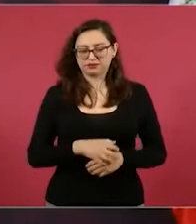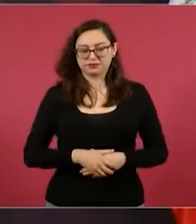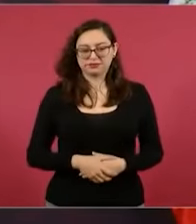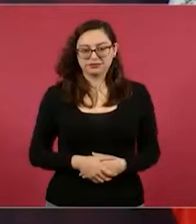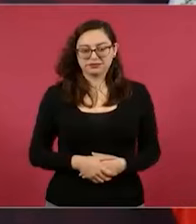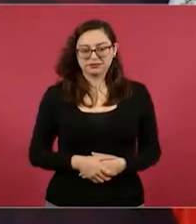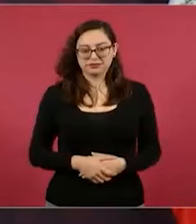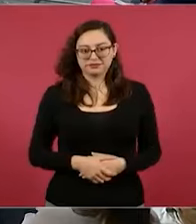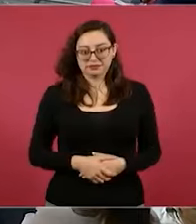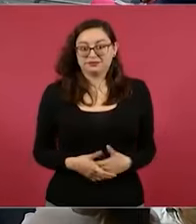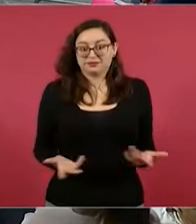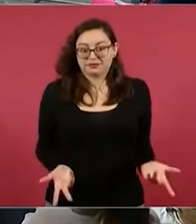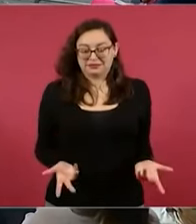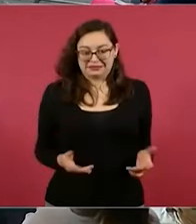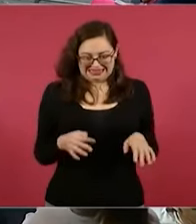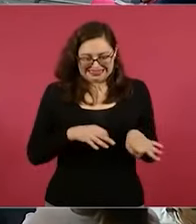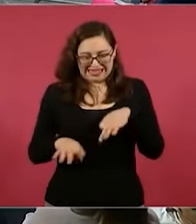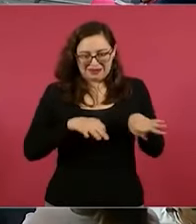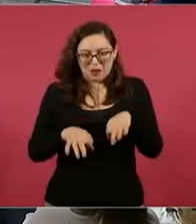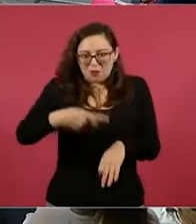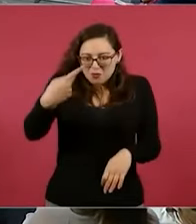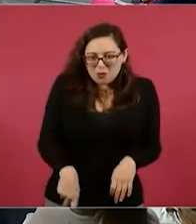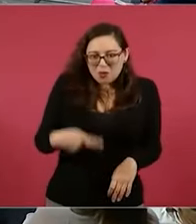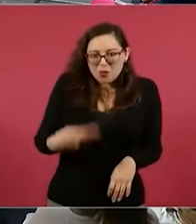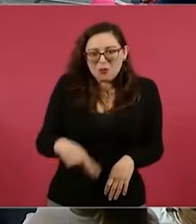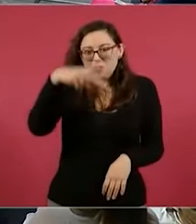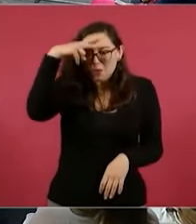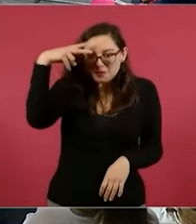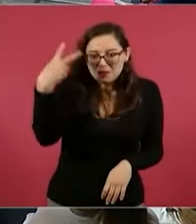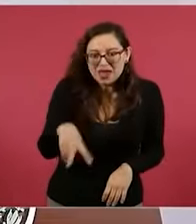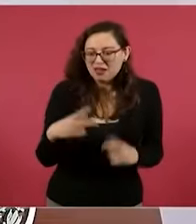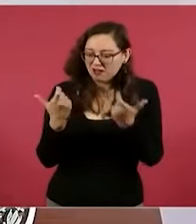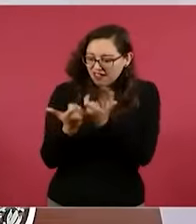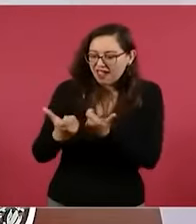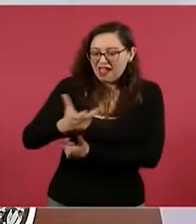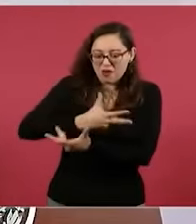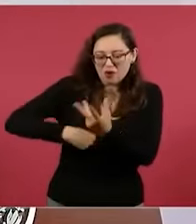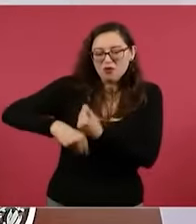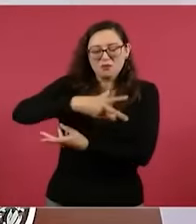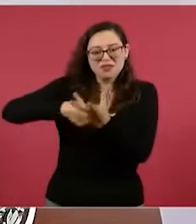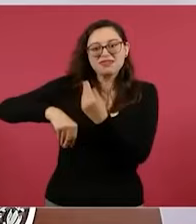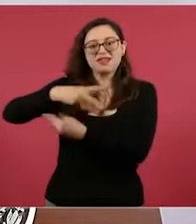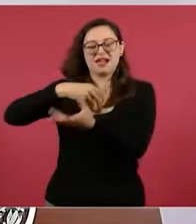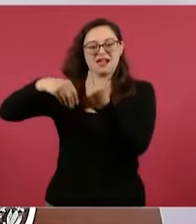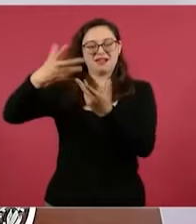Imagínense cuántos empleos para México, lo que significa reactivar la economía regional.